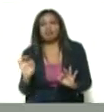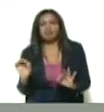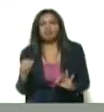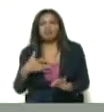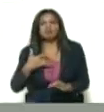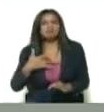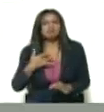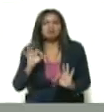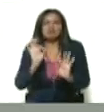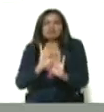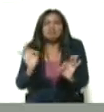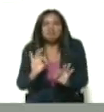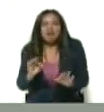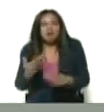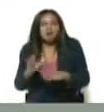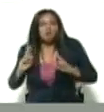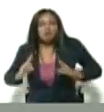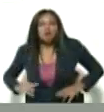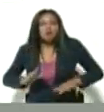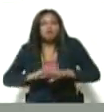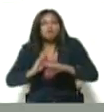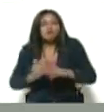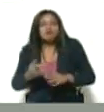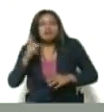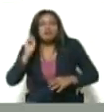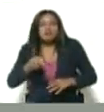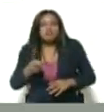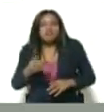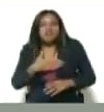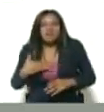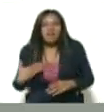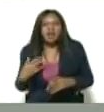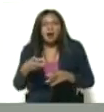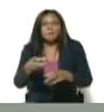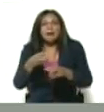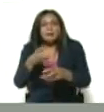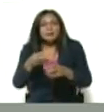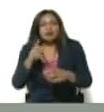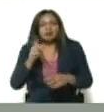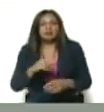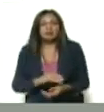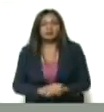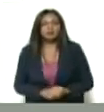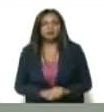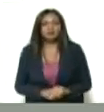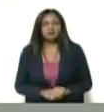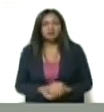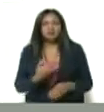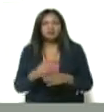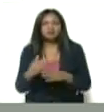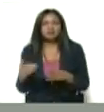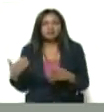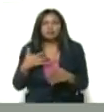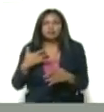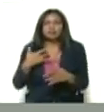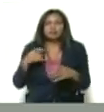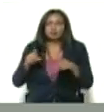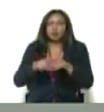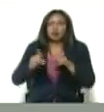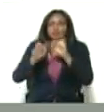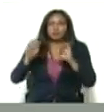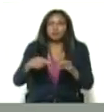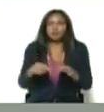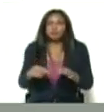la solidaridad humana, porque están incluso, estando como está amenazada